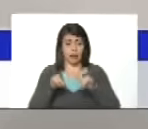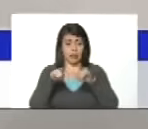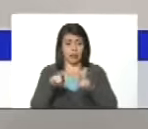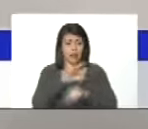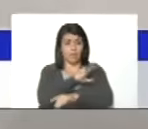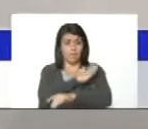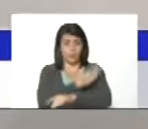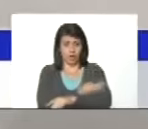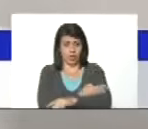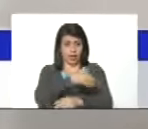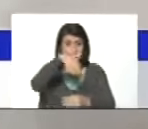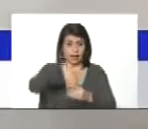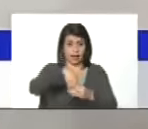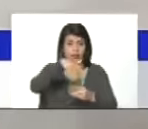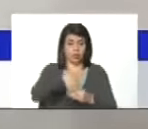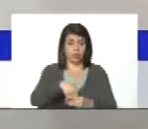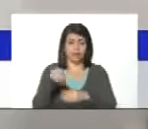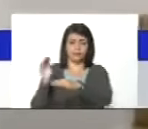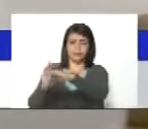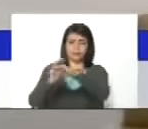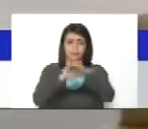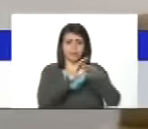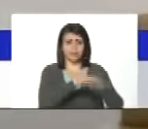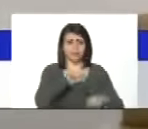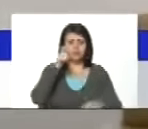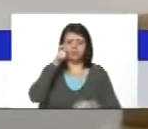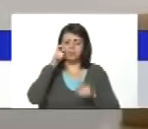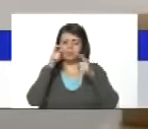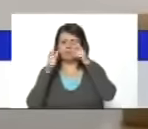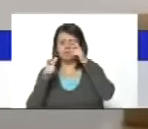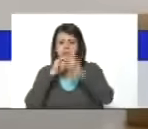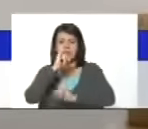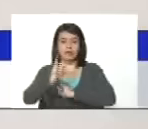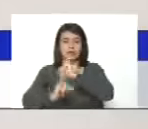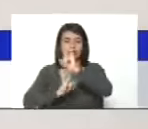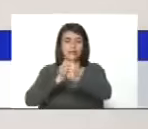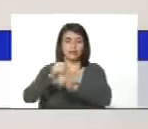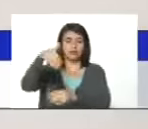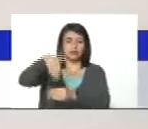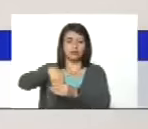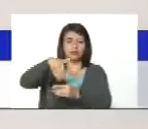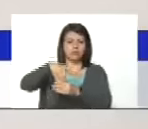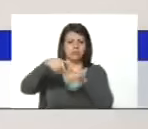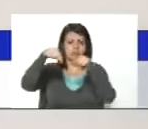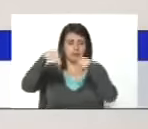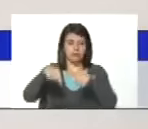del Poder Electoral venezolano de que se convoque observación electoral internacional,